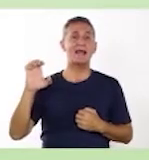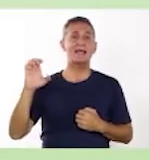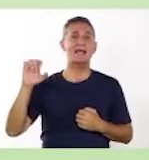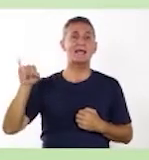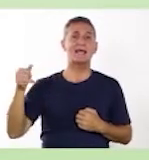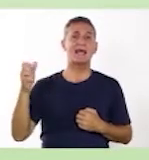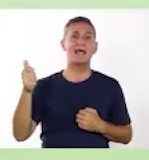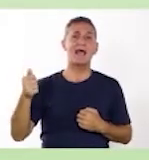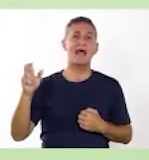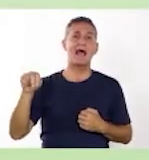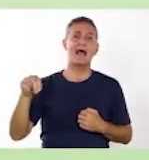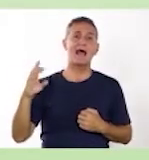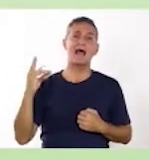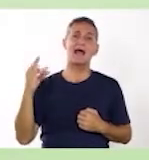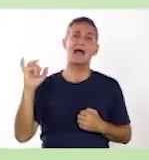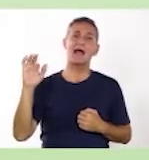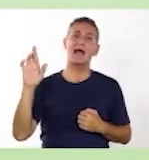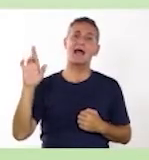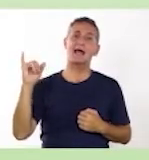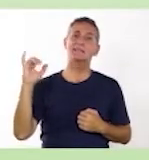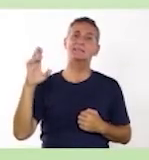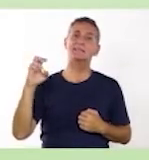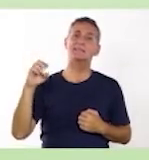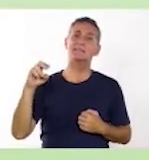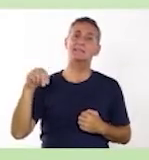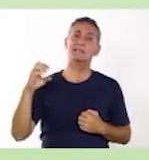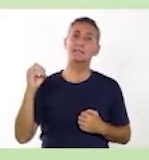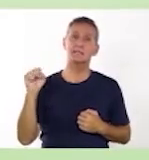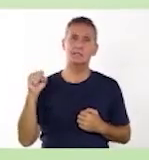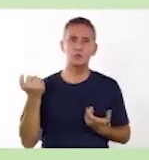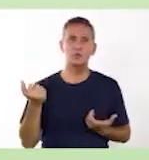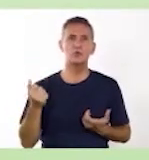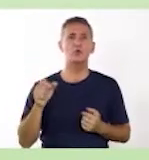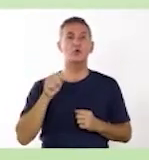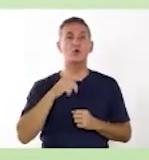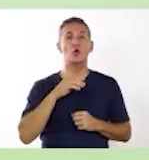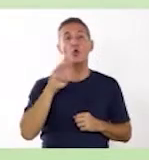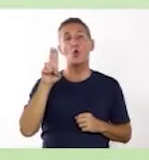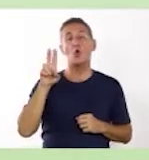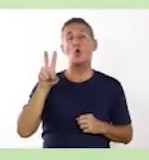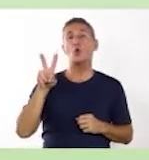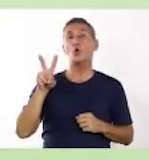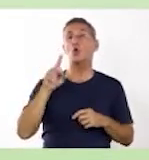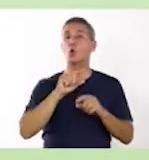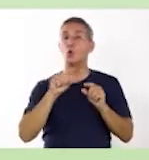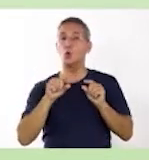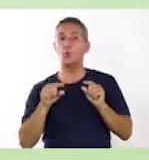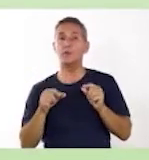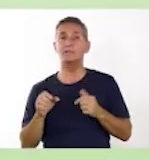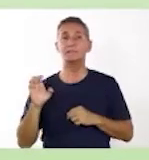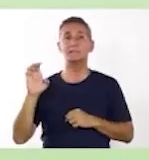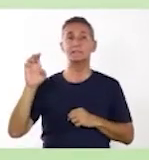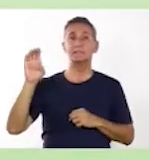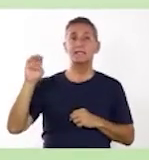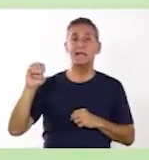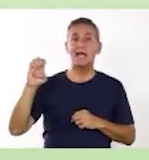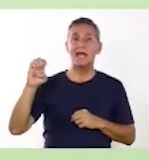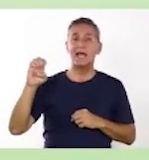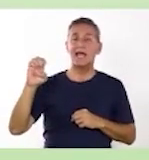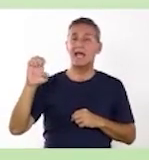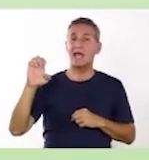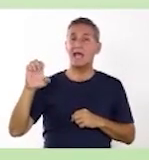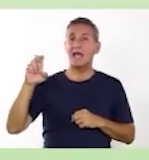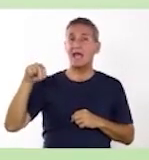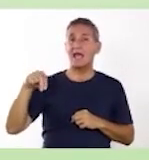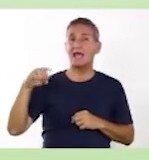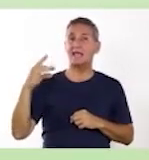los versos? En decasílabos. Aquí hay un aumento en cuanto a la métrica. Aquí